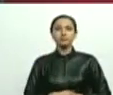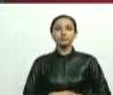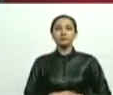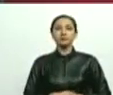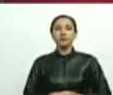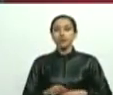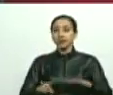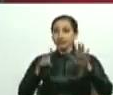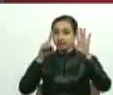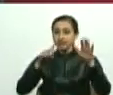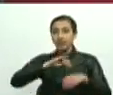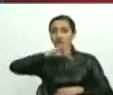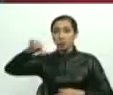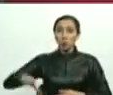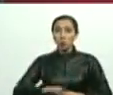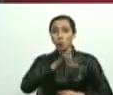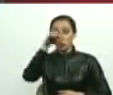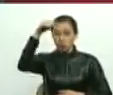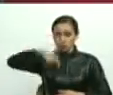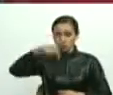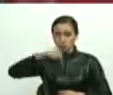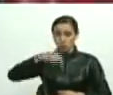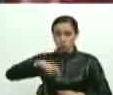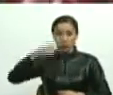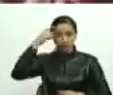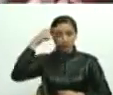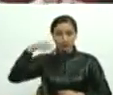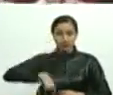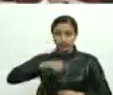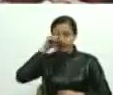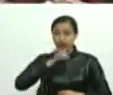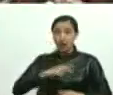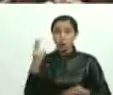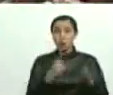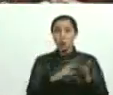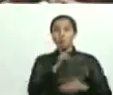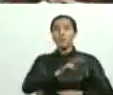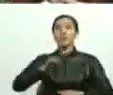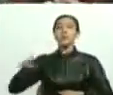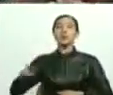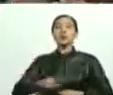6 de julio 2021. En este año glorioso del 2021.